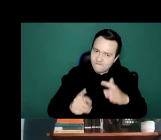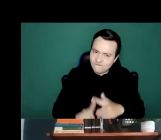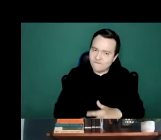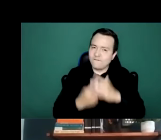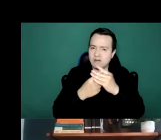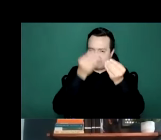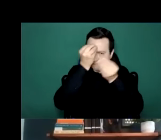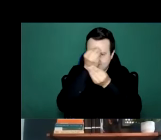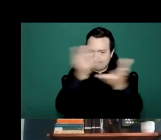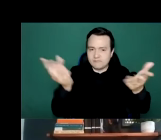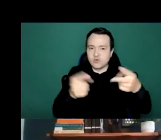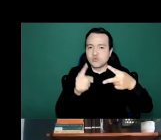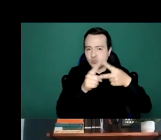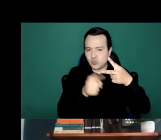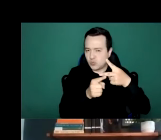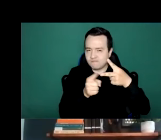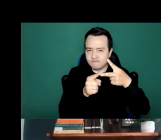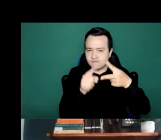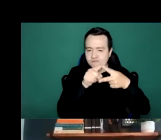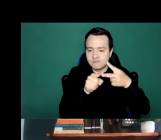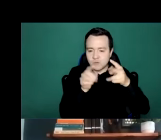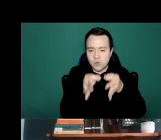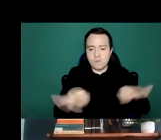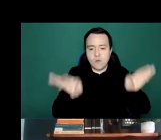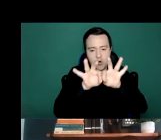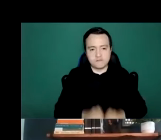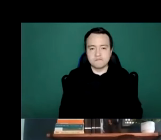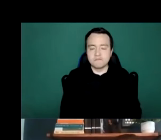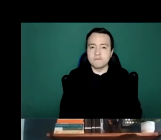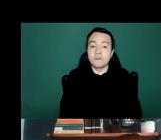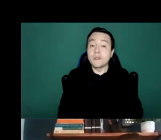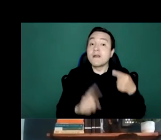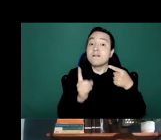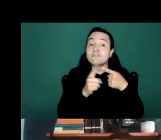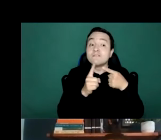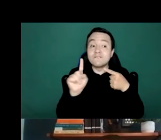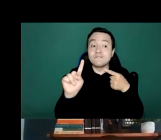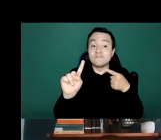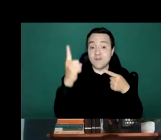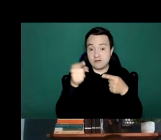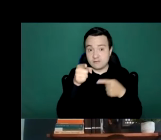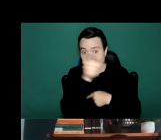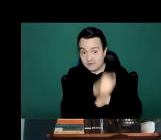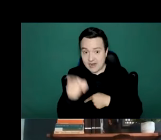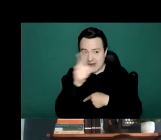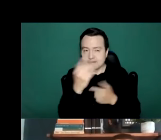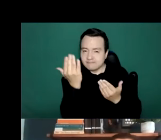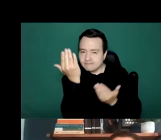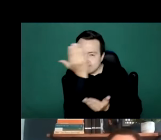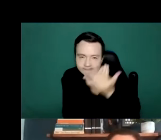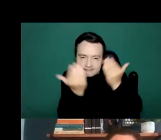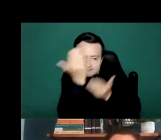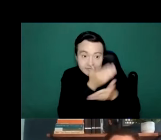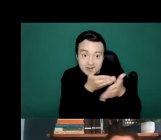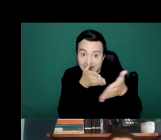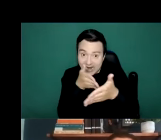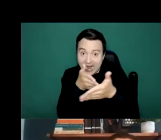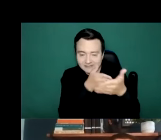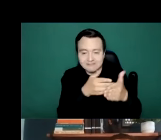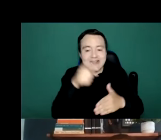yo considero que son claves. El primero es que el análisis de las barreras de acceso debería ser un proceso